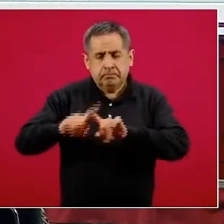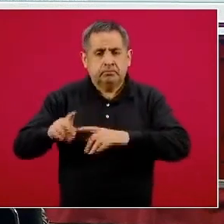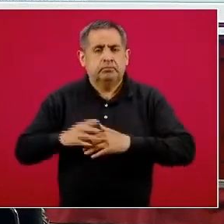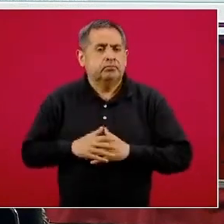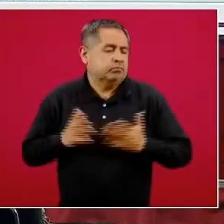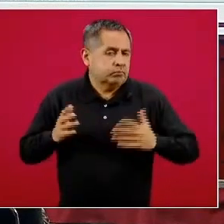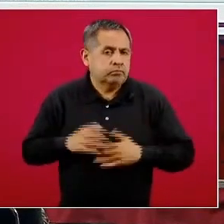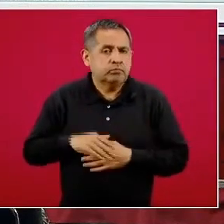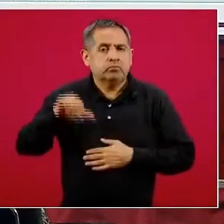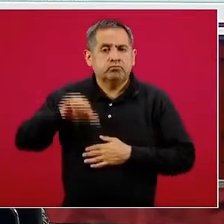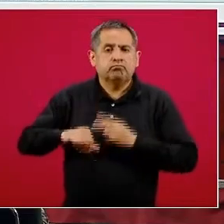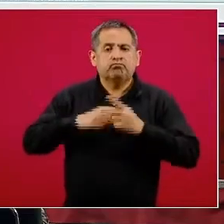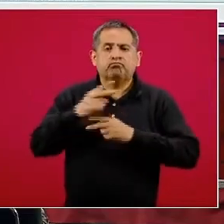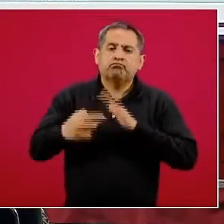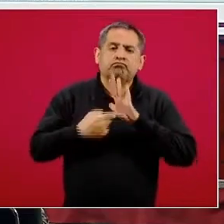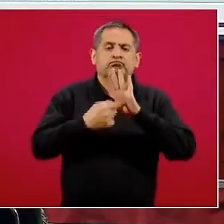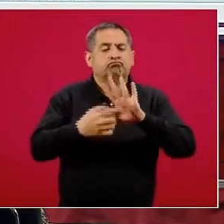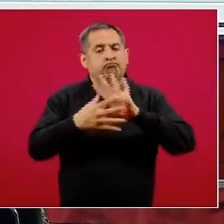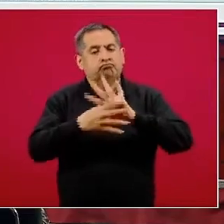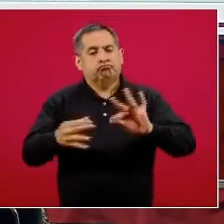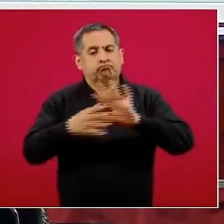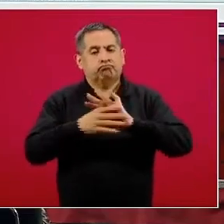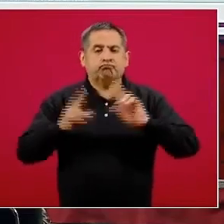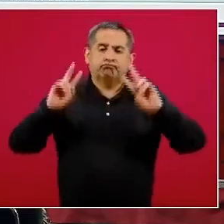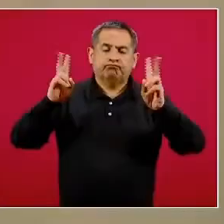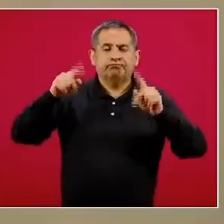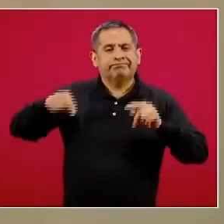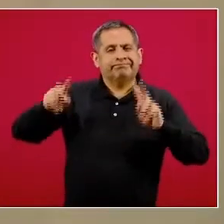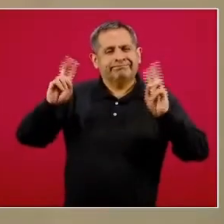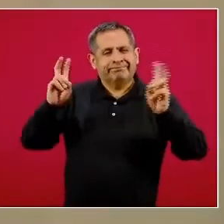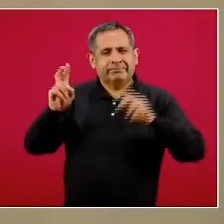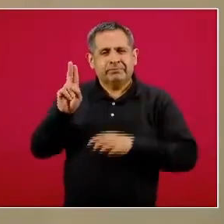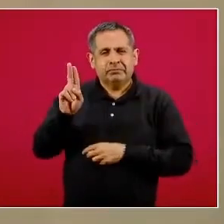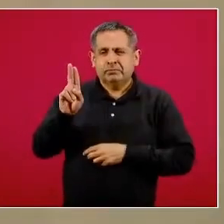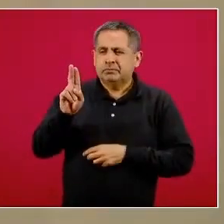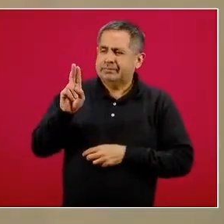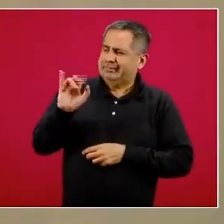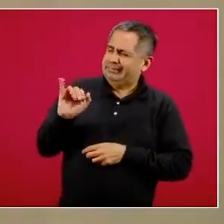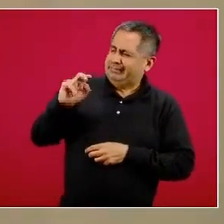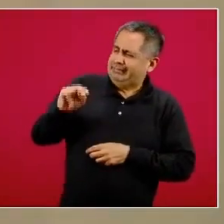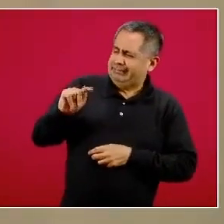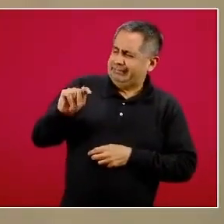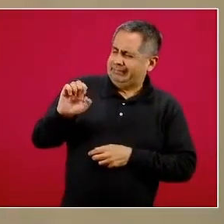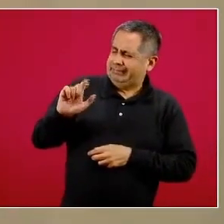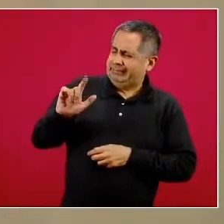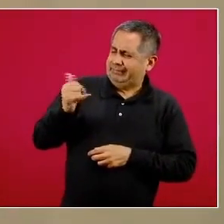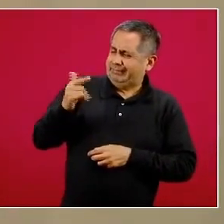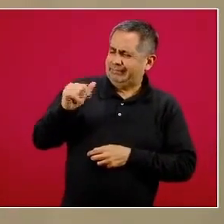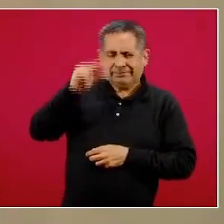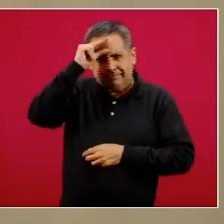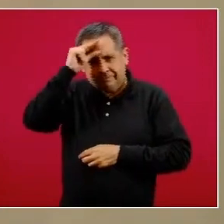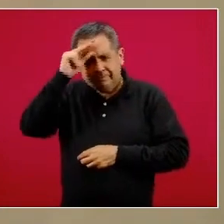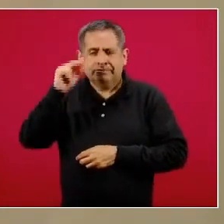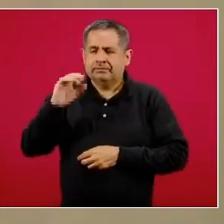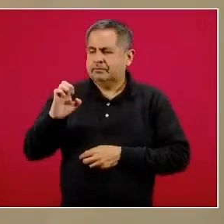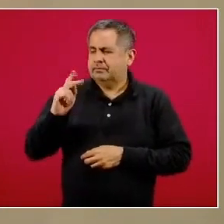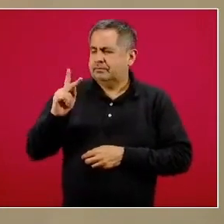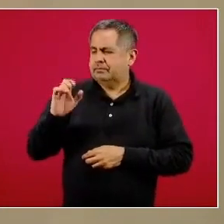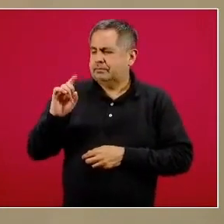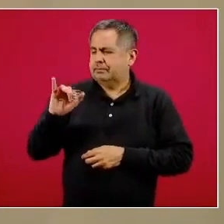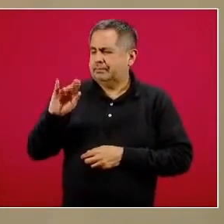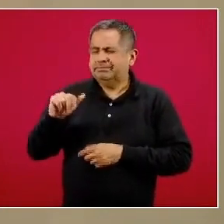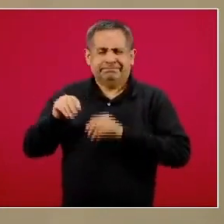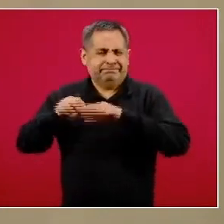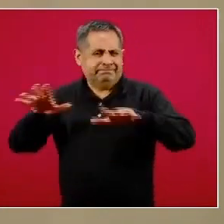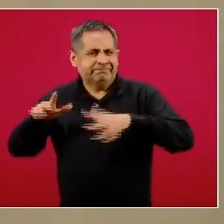el día de hoy les voy a hablar sobre la Unidad de Inteligencia Epidemiológica y Sanitaria que tenemos en la Secretaría de Salud